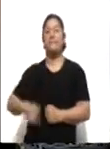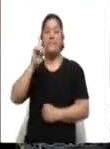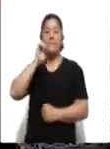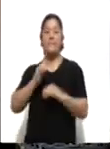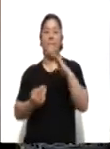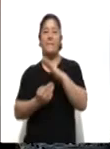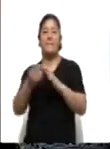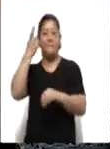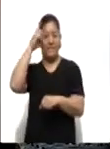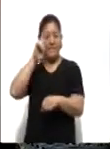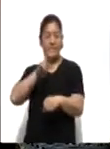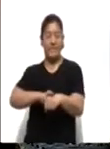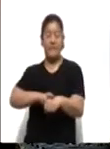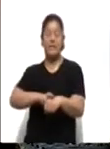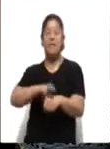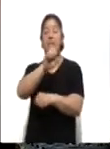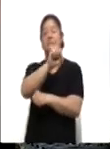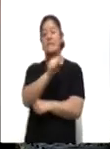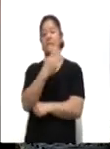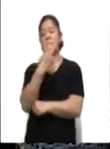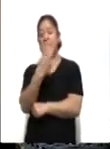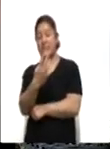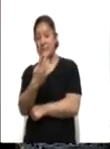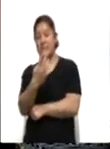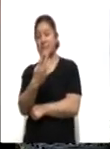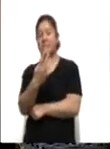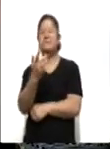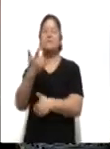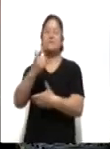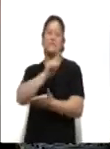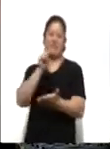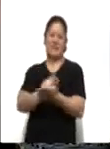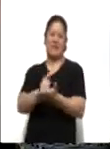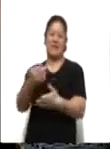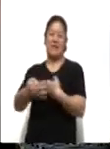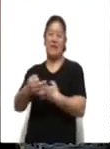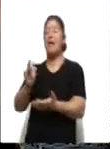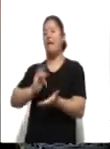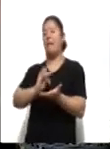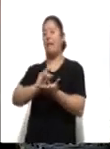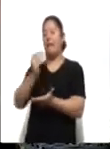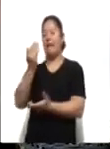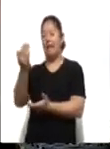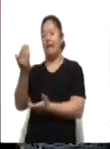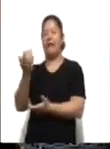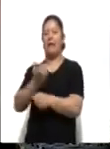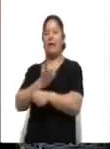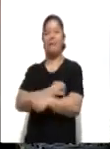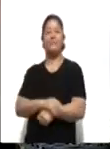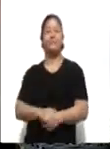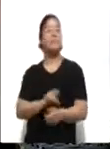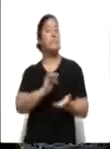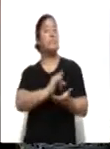la mesa directiva de la sexagésima tercera legislatura muchísimas gracias por acompañar gracias a ti encantada buenas tardes a